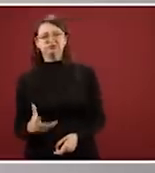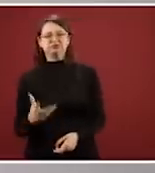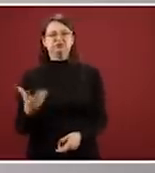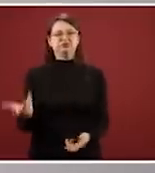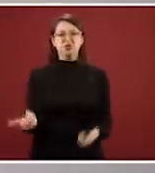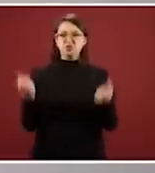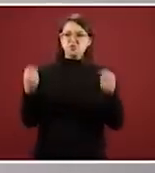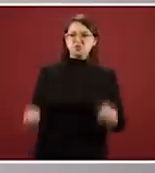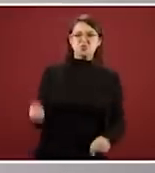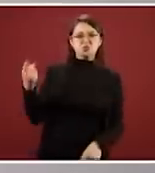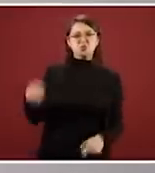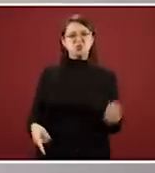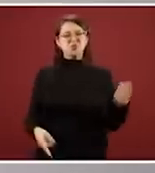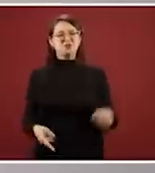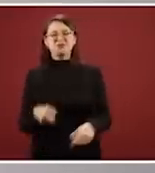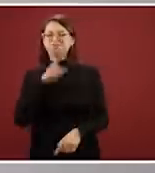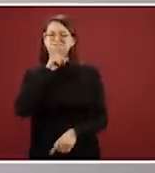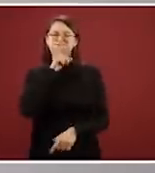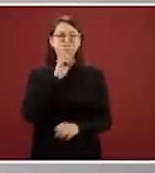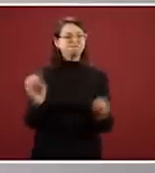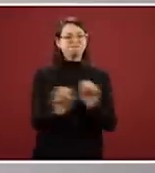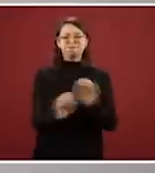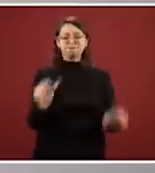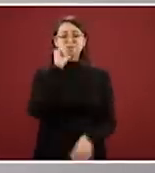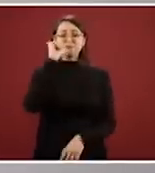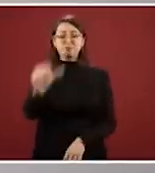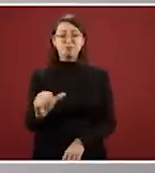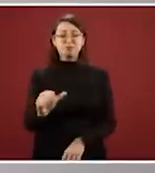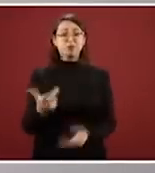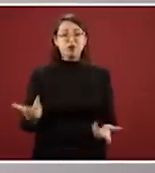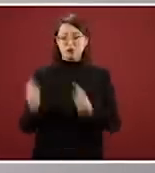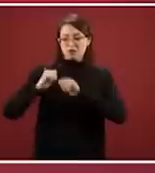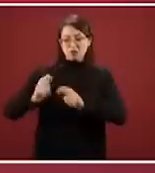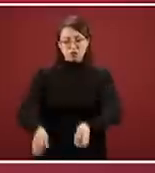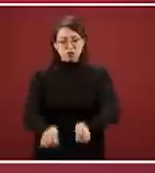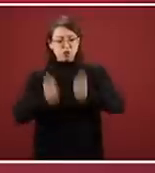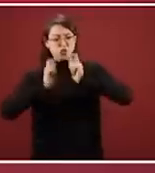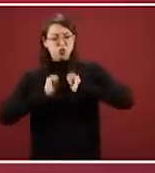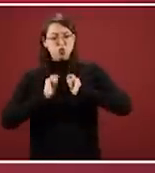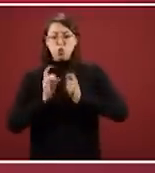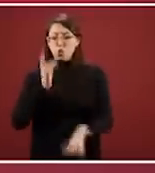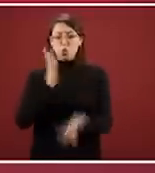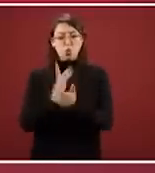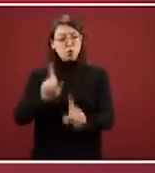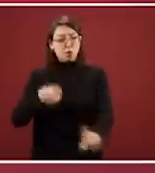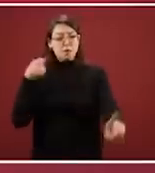el autoritarismo. El poder solo tiene sentido y se convierte en virtud cuando se pone al servicio de los